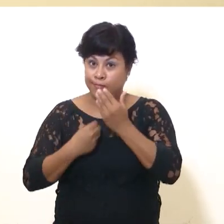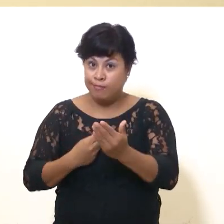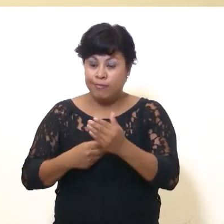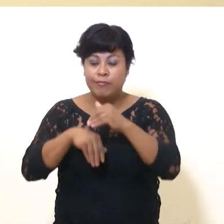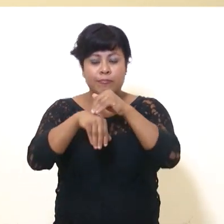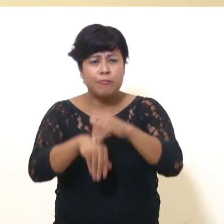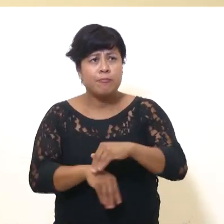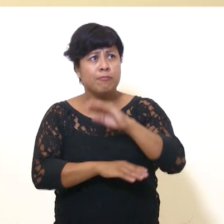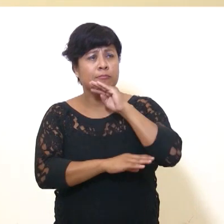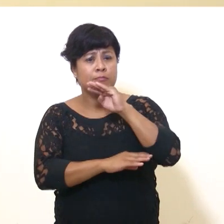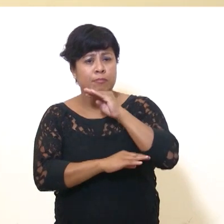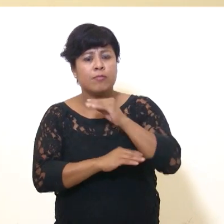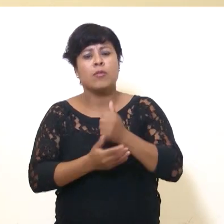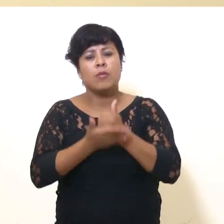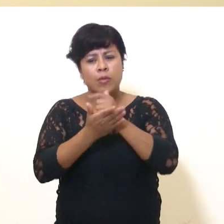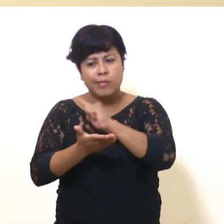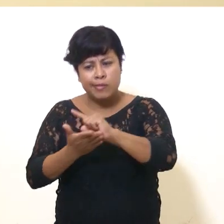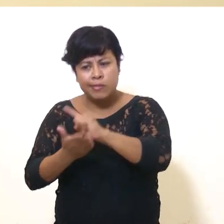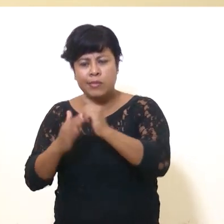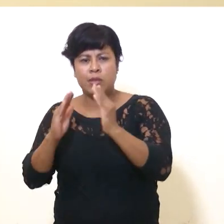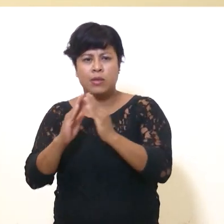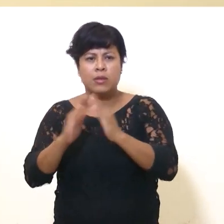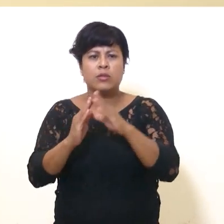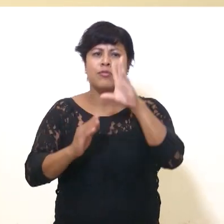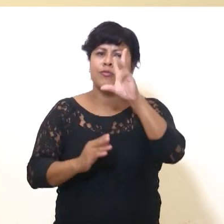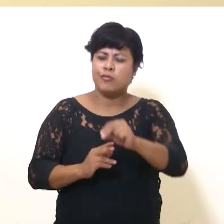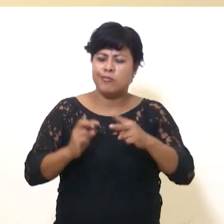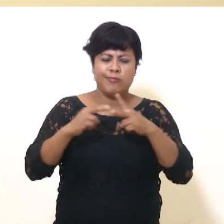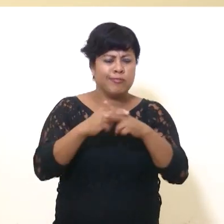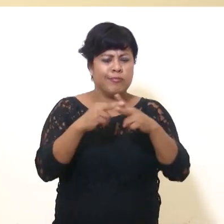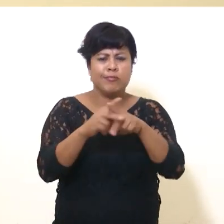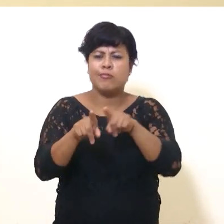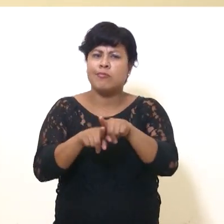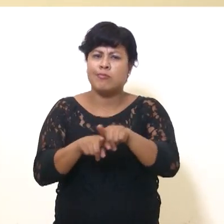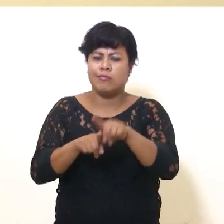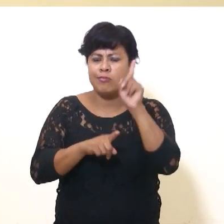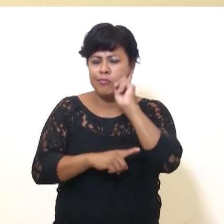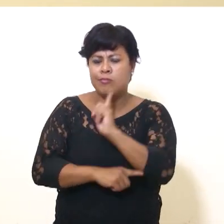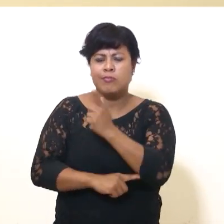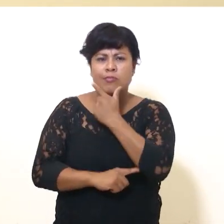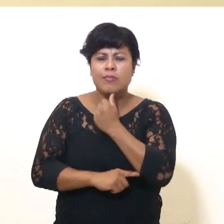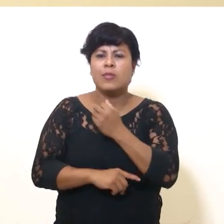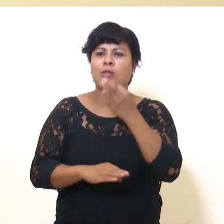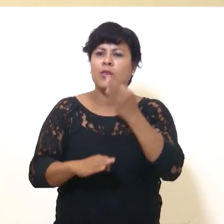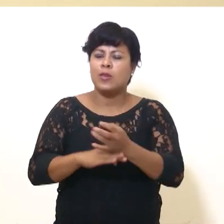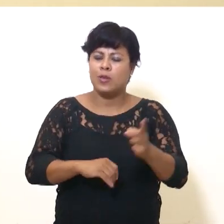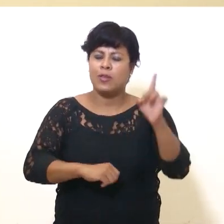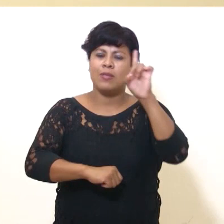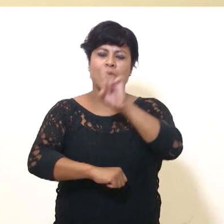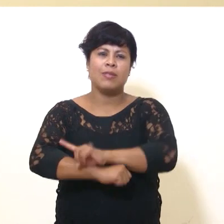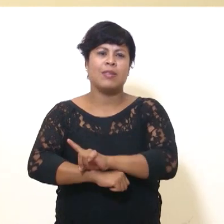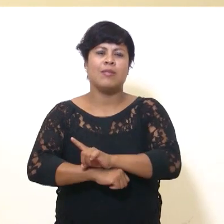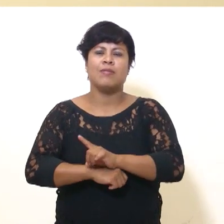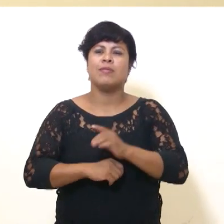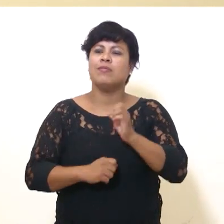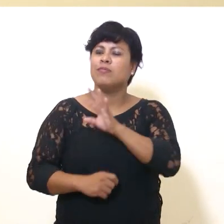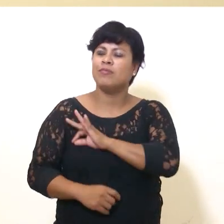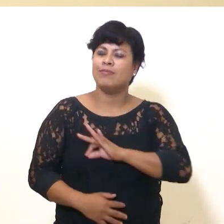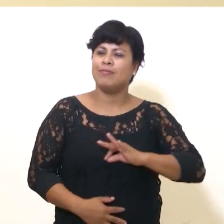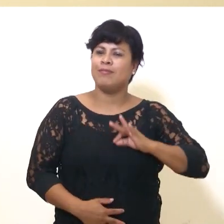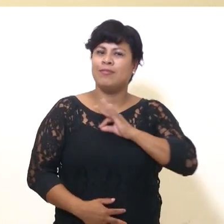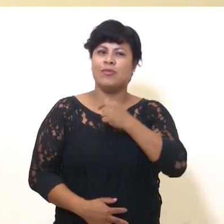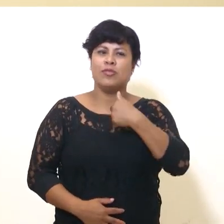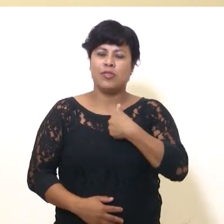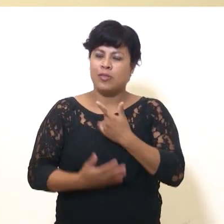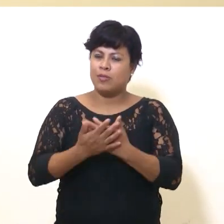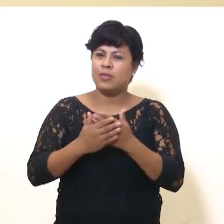favor, come bien, obedece a mamá, coopera en casa, evita el pleito con los hermanos, disfruta este día,